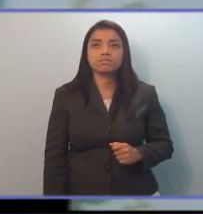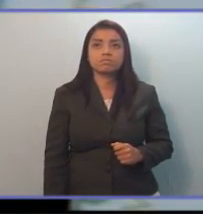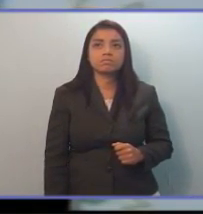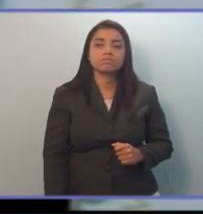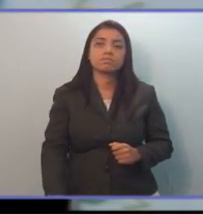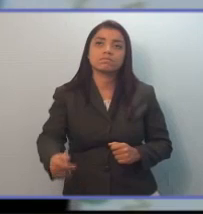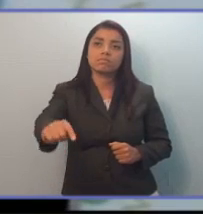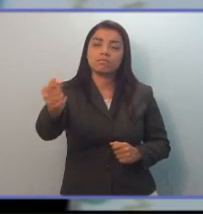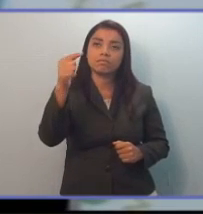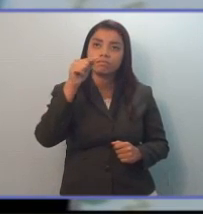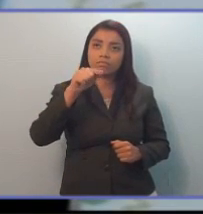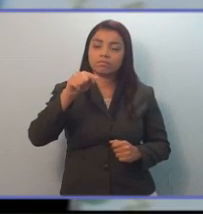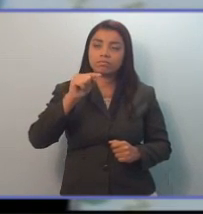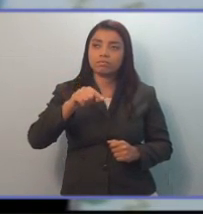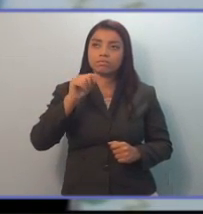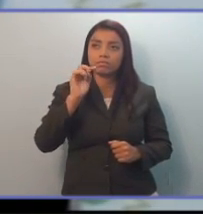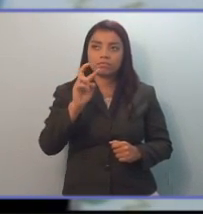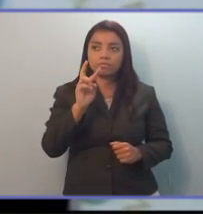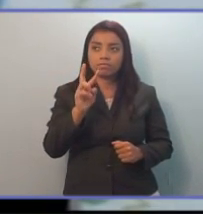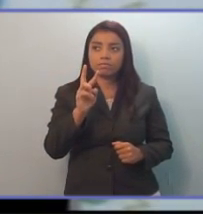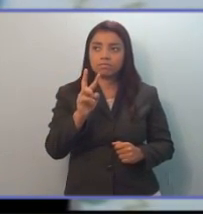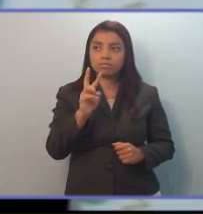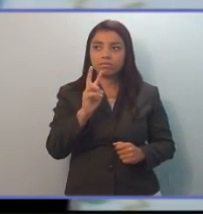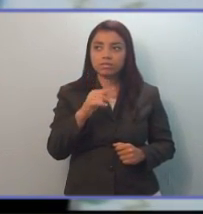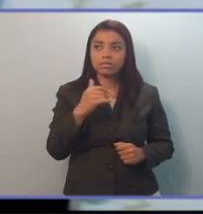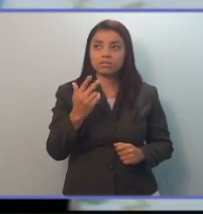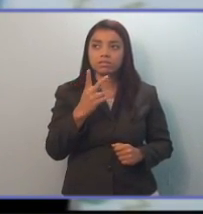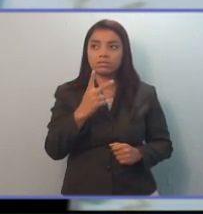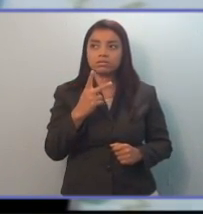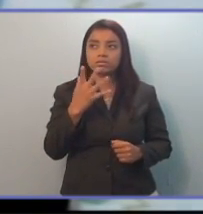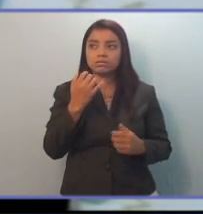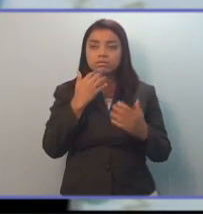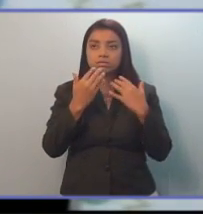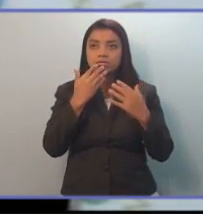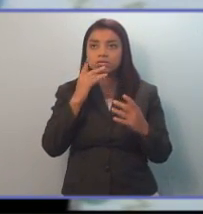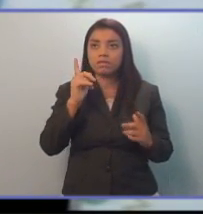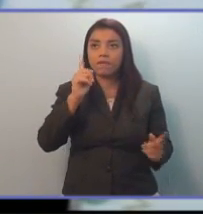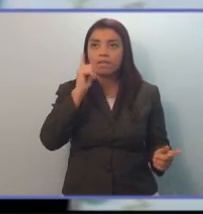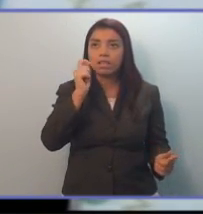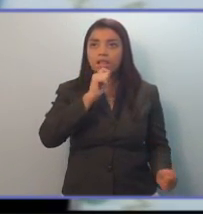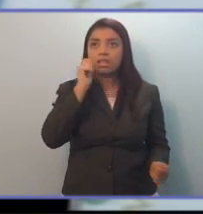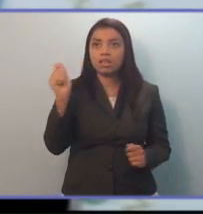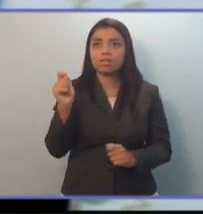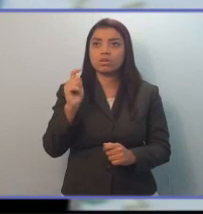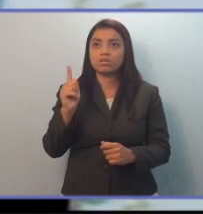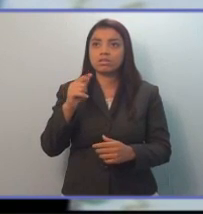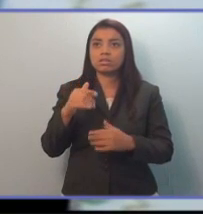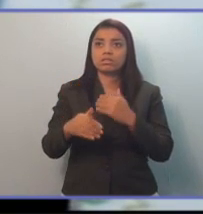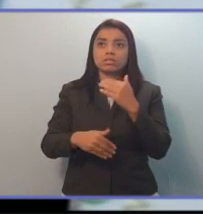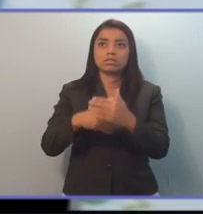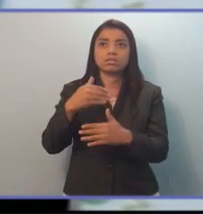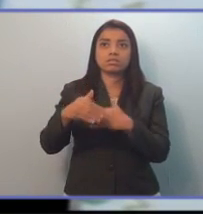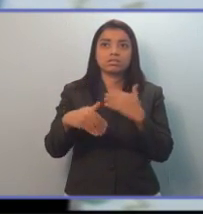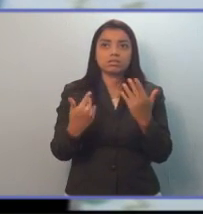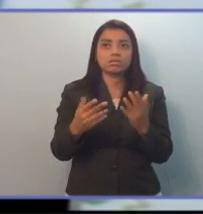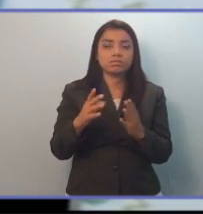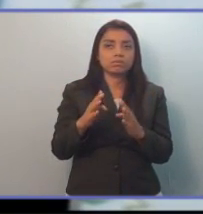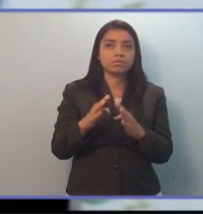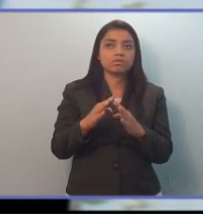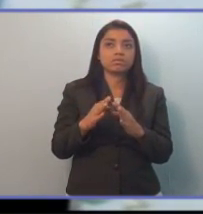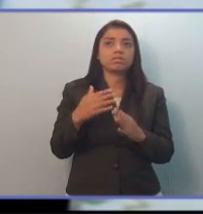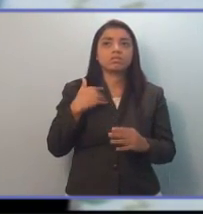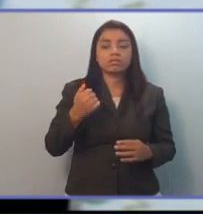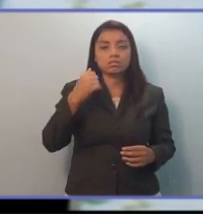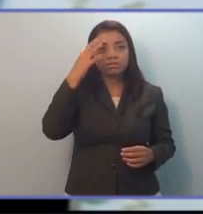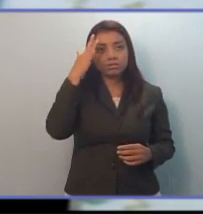Ahí aparecen dos, en todo caso debo aclarar que son denuncias, ¿va? No son procesos abiertos. Creo que si